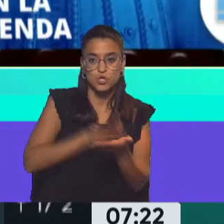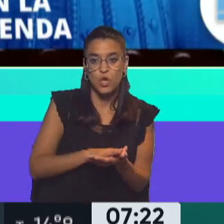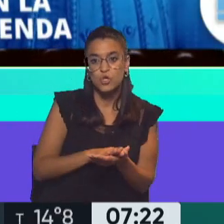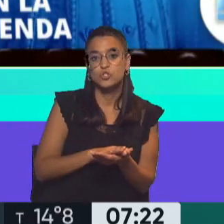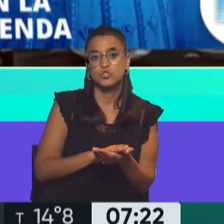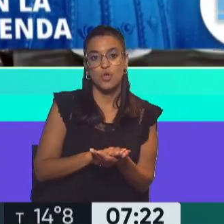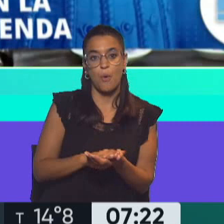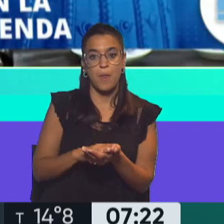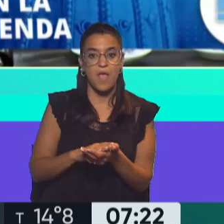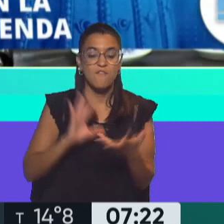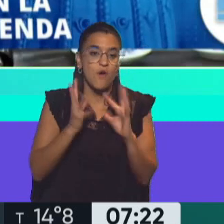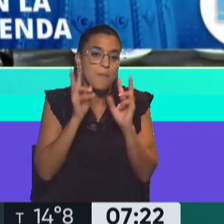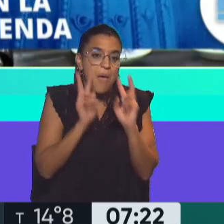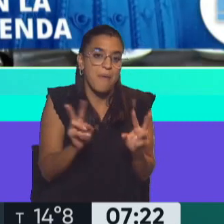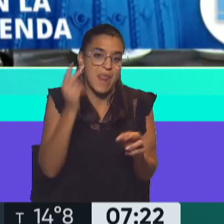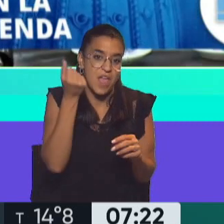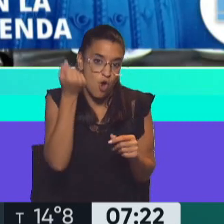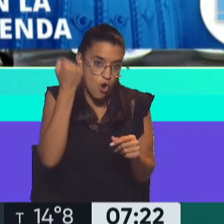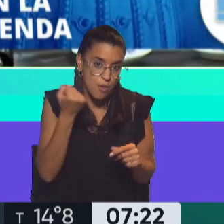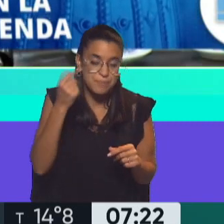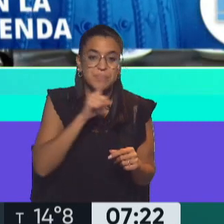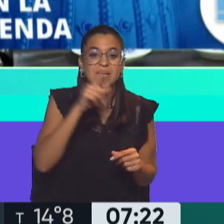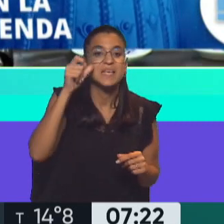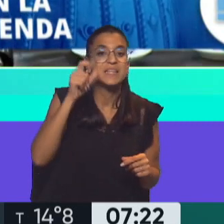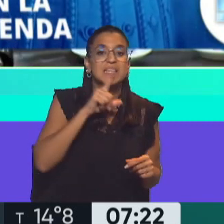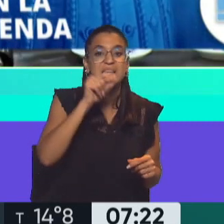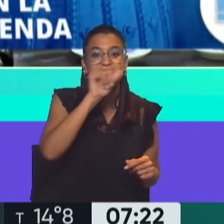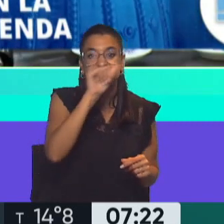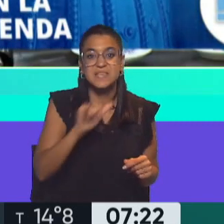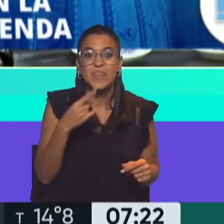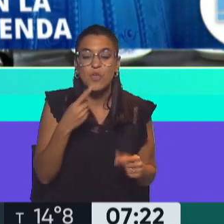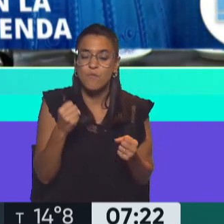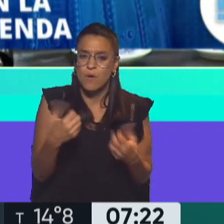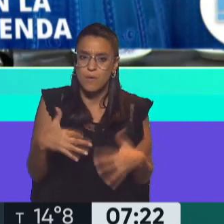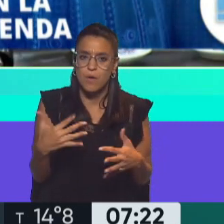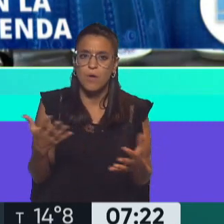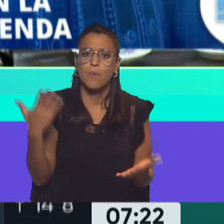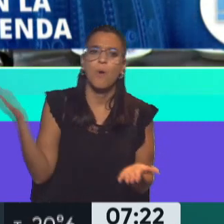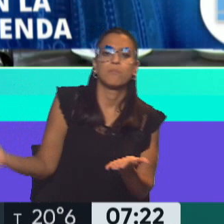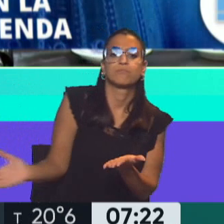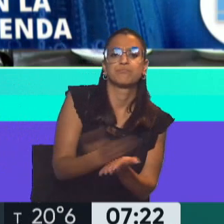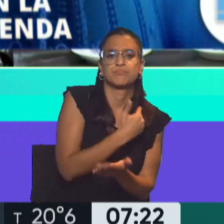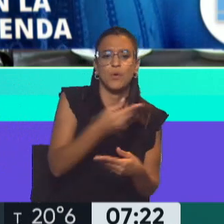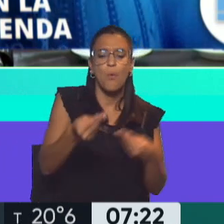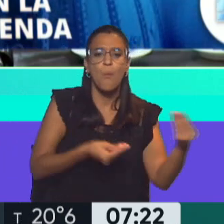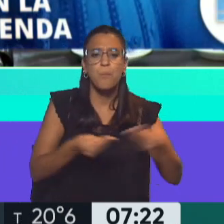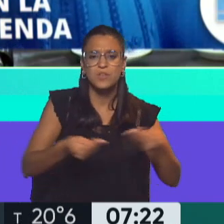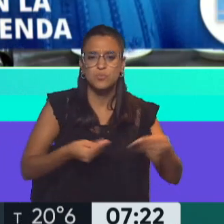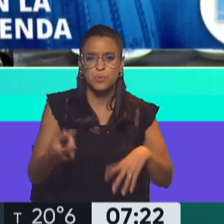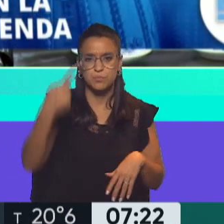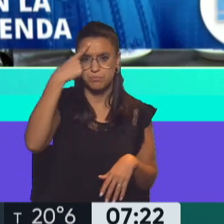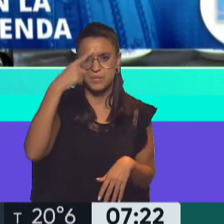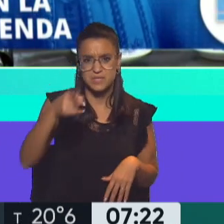precisamente su perspectiva económica, Martín Tetaz dijo una palabra fuerte, dijo, vamos a voltear el presupuesto. Y esto se